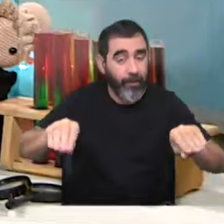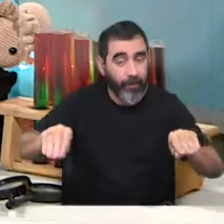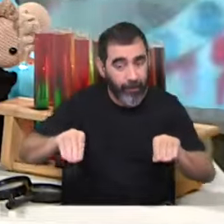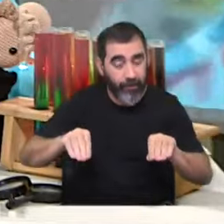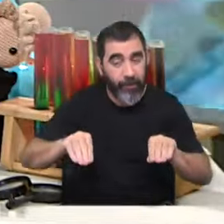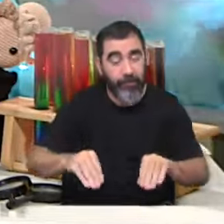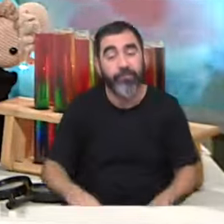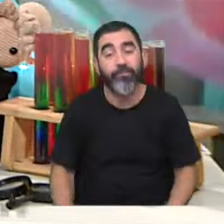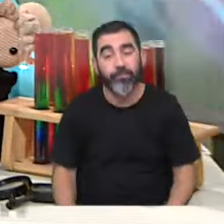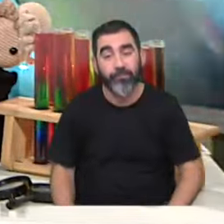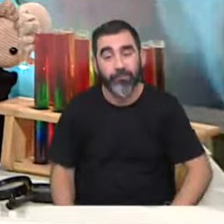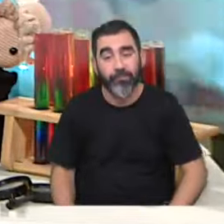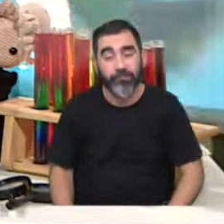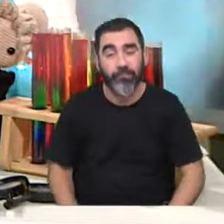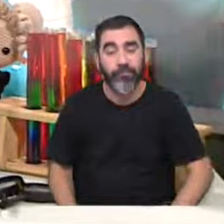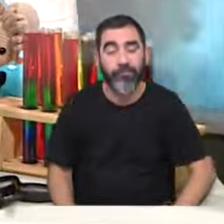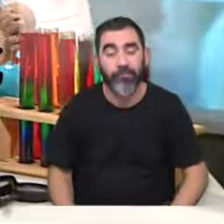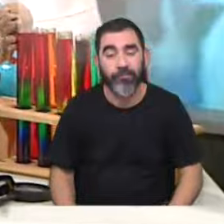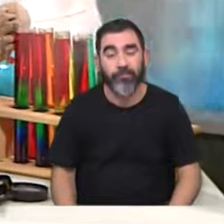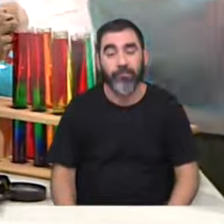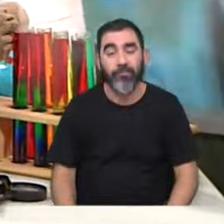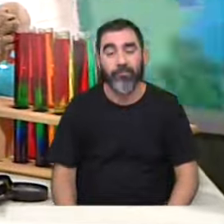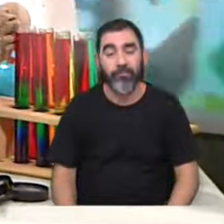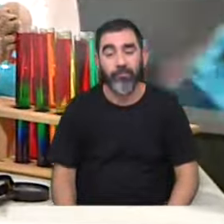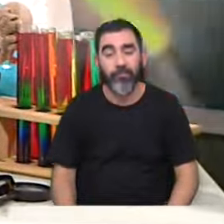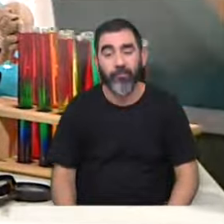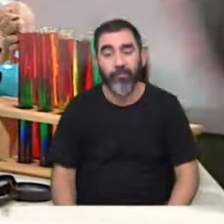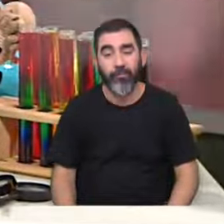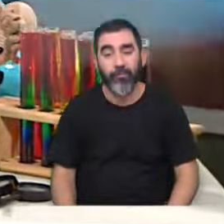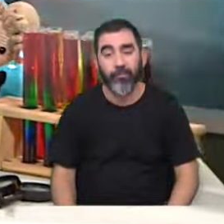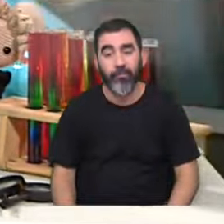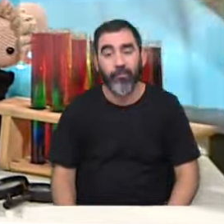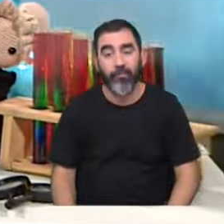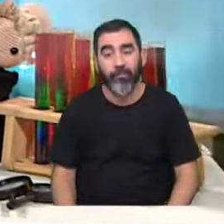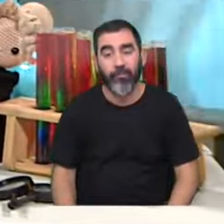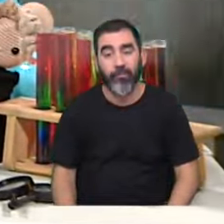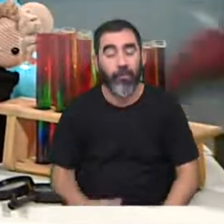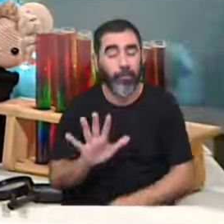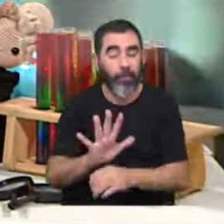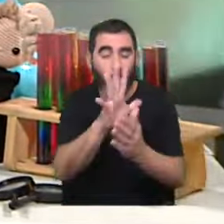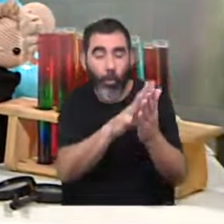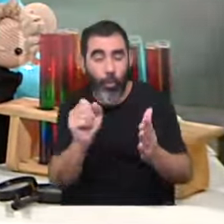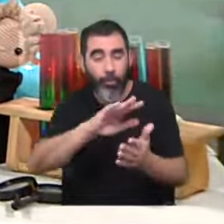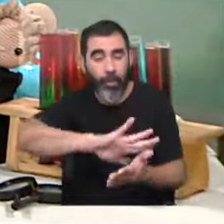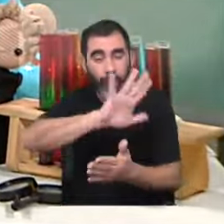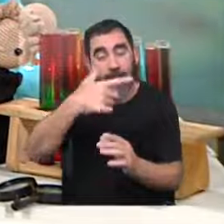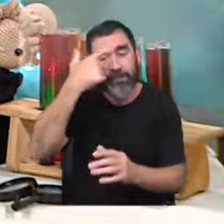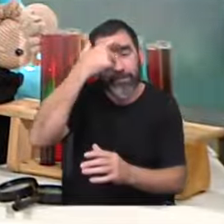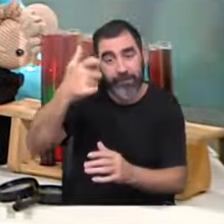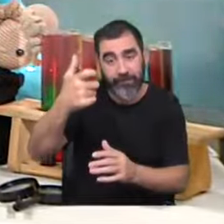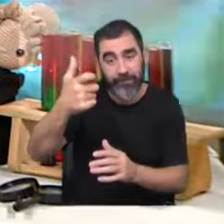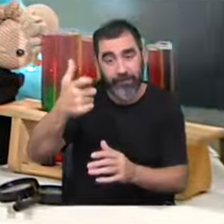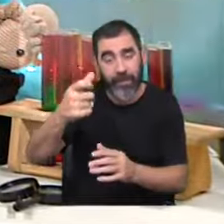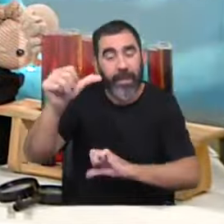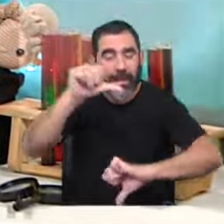trabajo en la Antártida, pero después nos vas contando mientras vas haciendo el experimento. Sí, exactamente. Y bueno, entonces vamos a reproducir un volcán, pero con ciencia. Vamos a hacer un